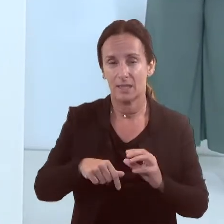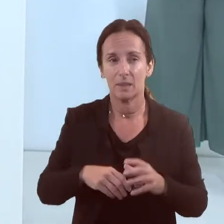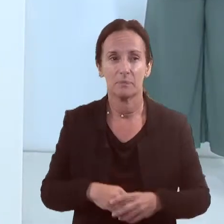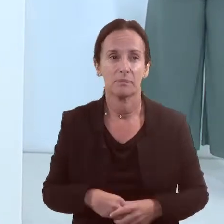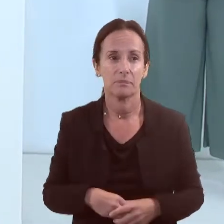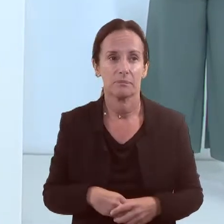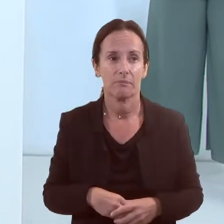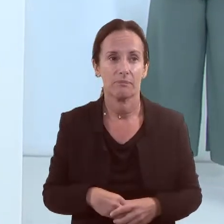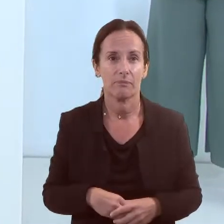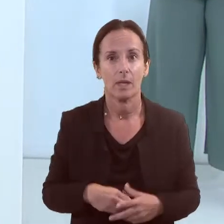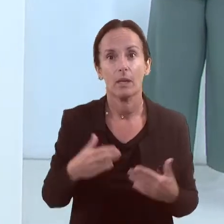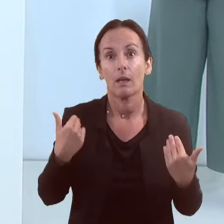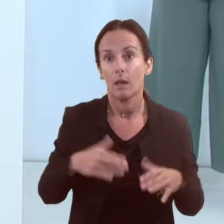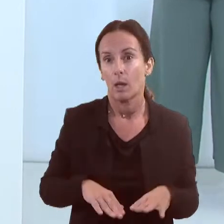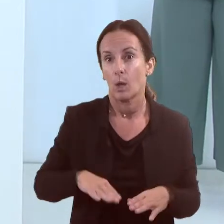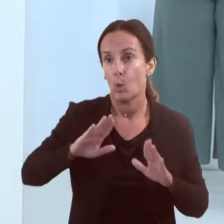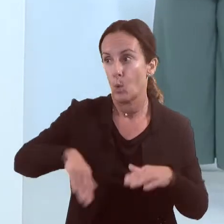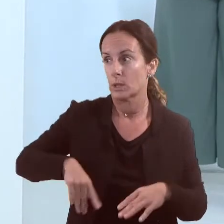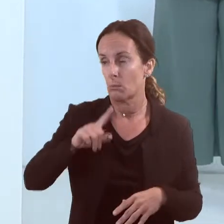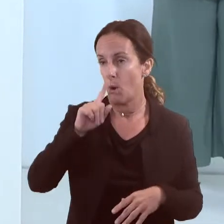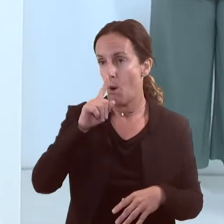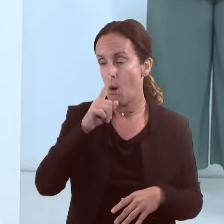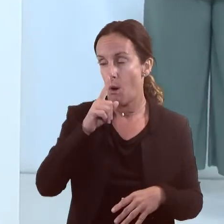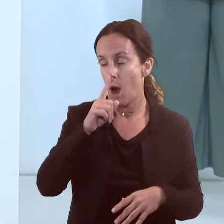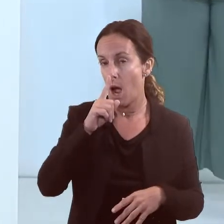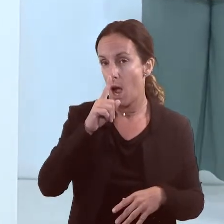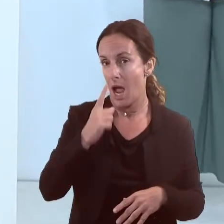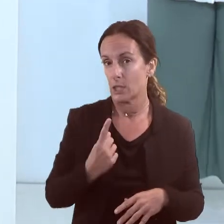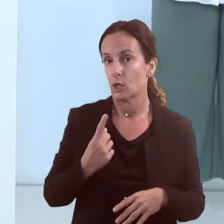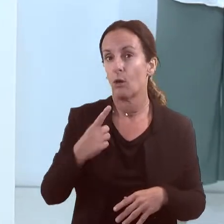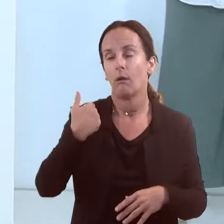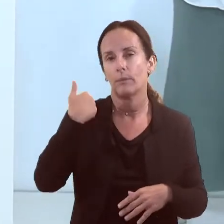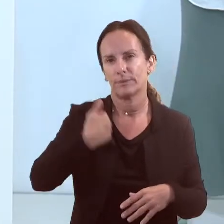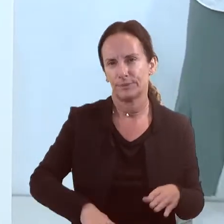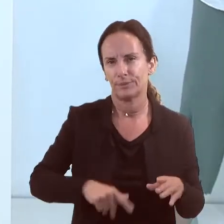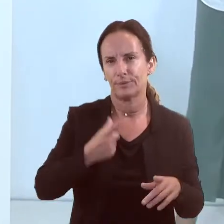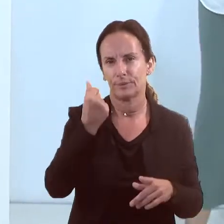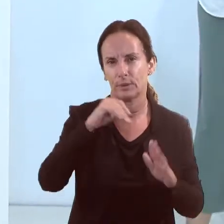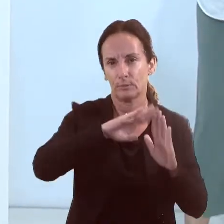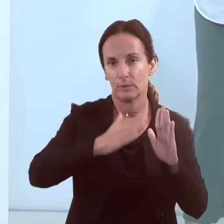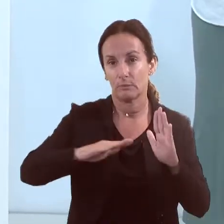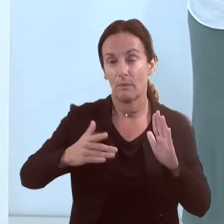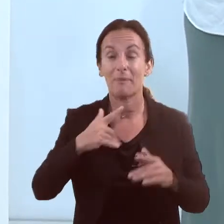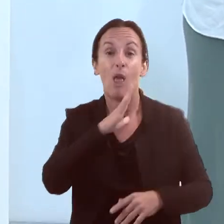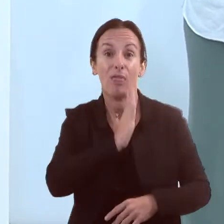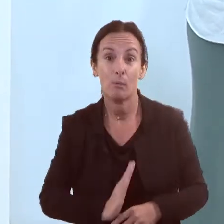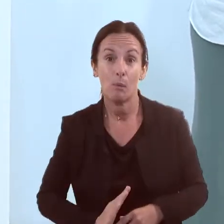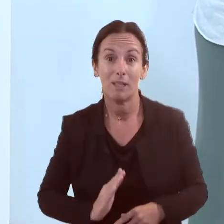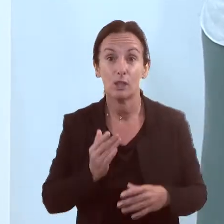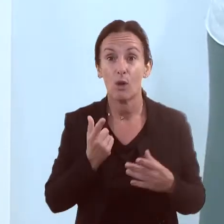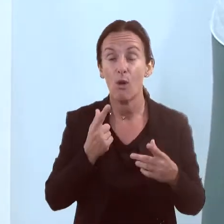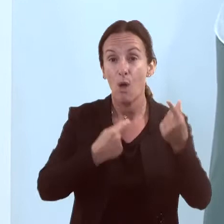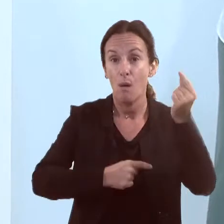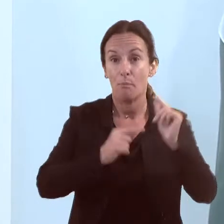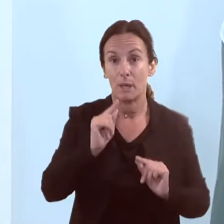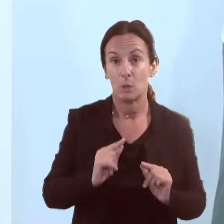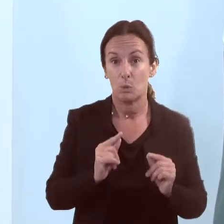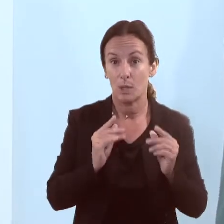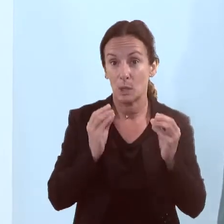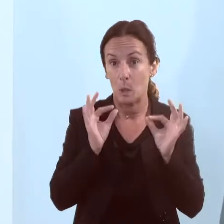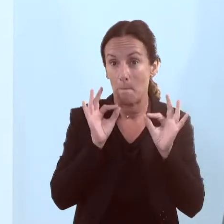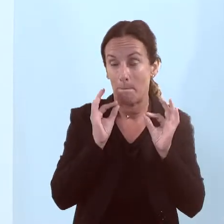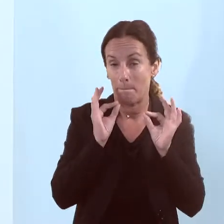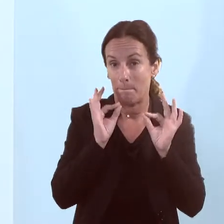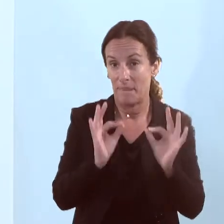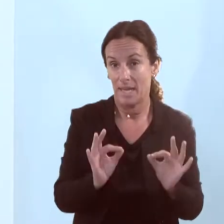ha fluctuado brutalmente y eso lo tenemos que tener en cuenta. Pero de momento las cuentas salen. Entonces, bueno, pues lo que tenemos es que conseguir